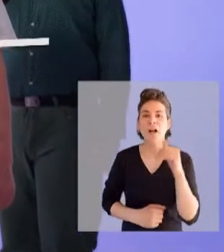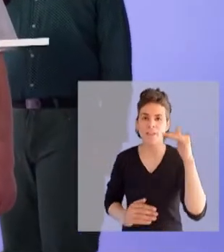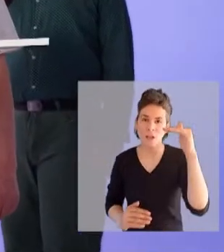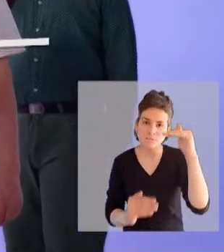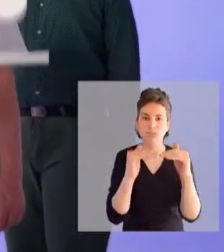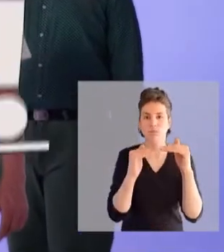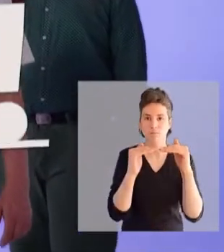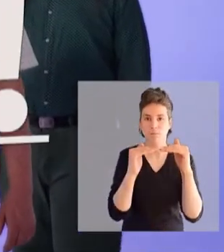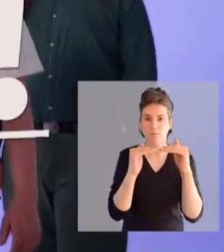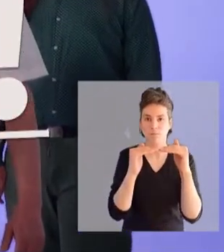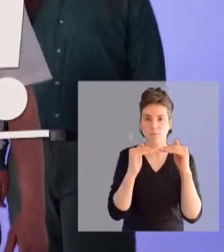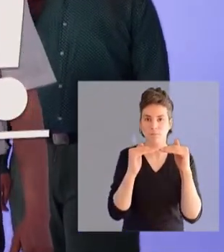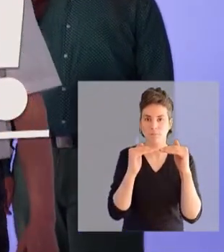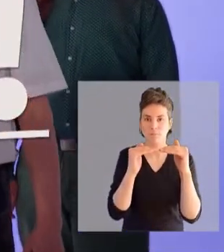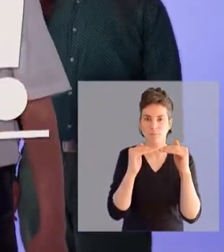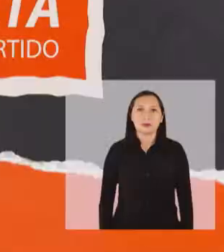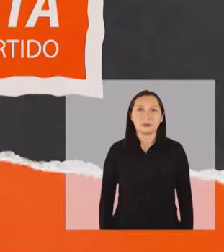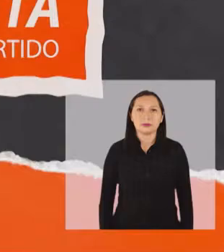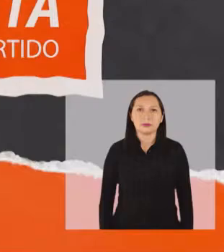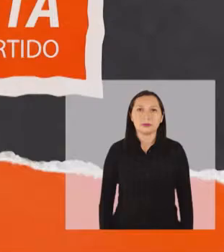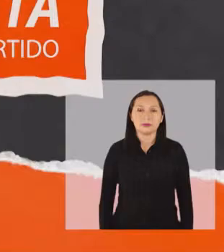chile hace falta igualdad